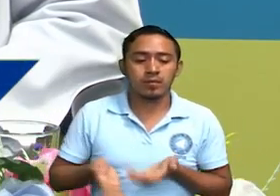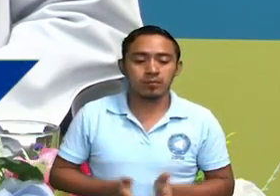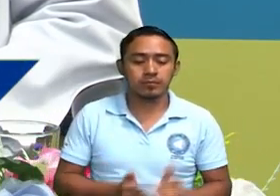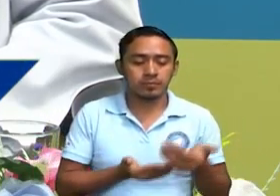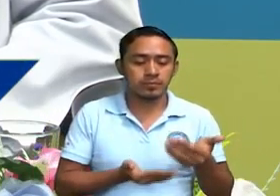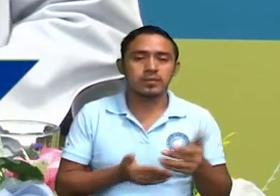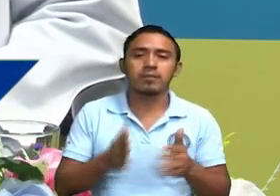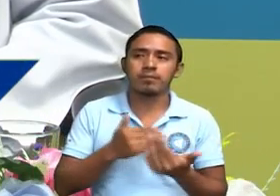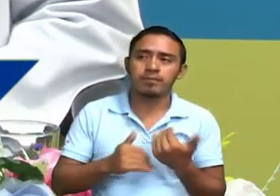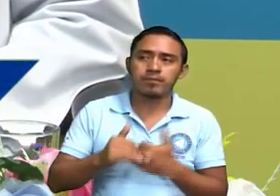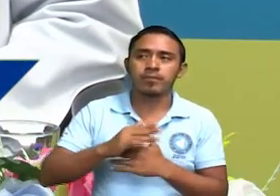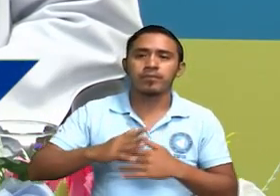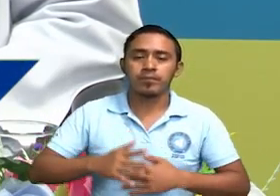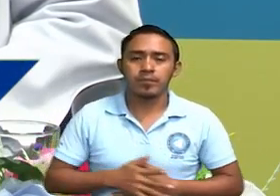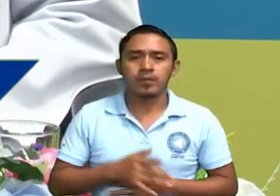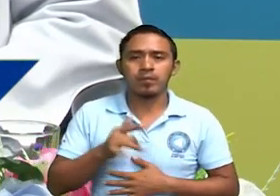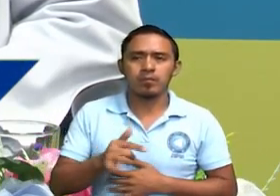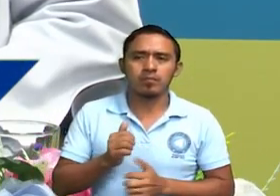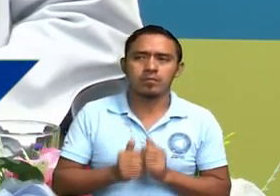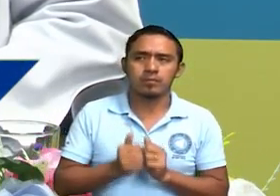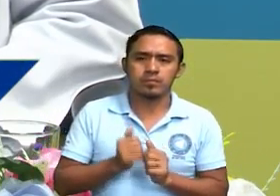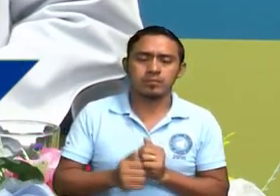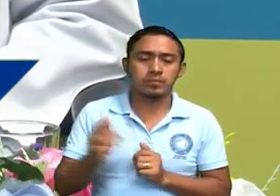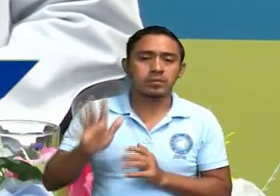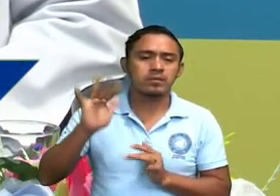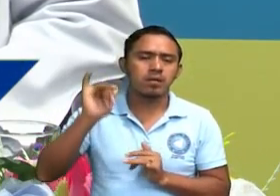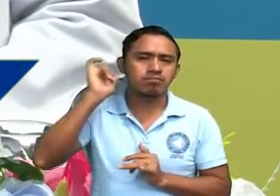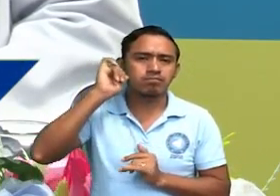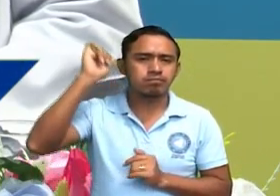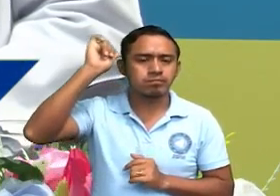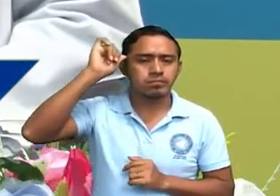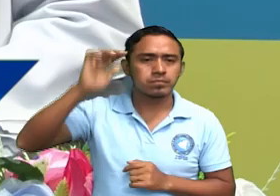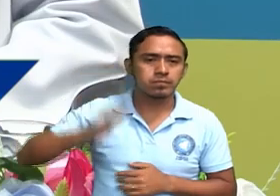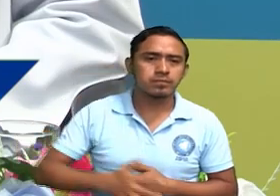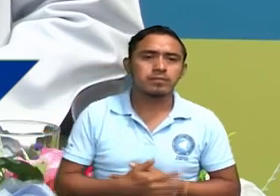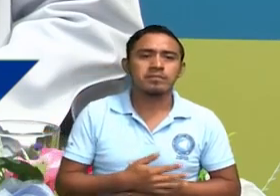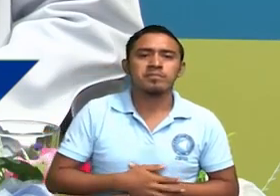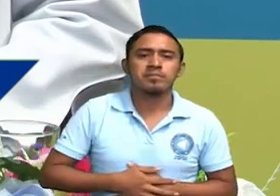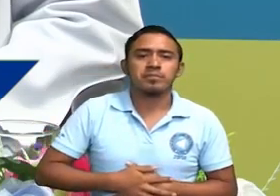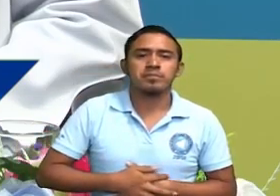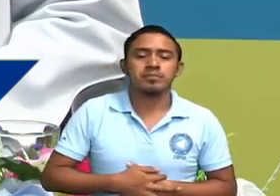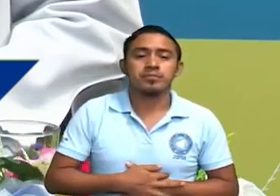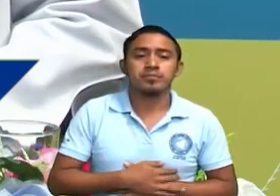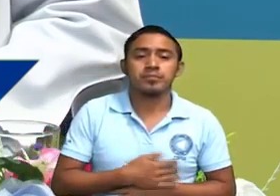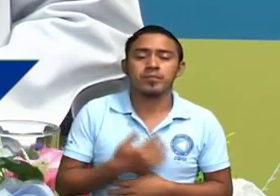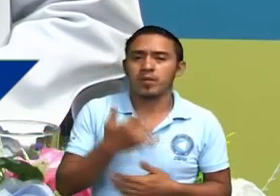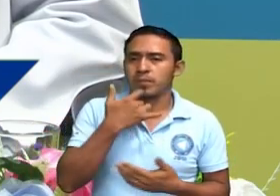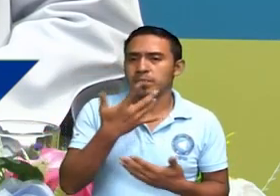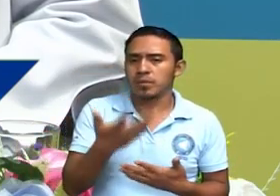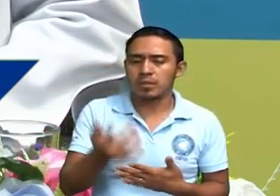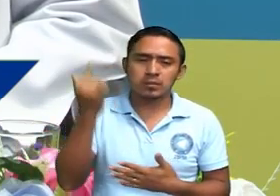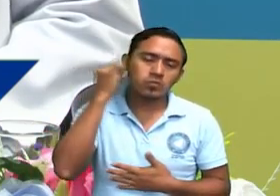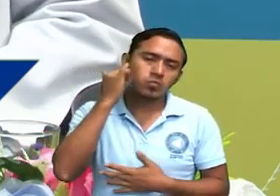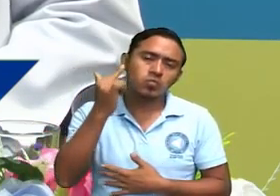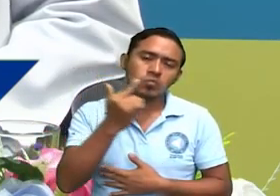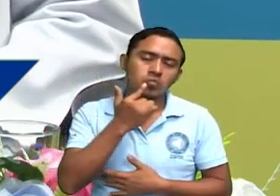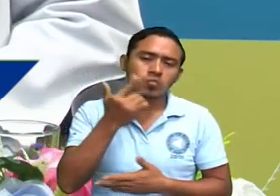Es más frecuente este problema en los pacientes adultos. Las causas de sordera